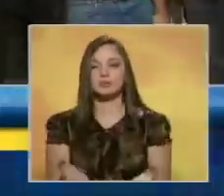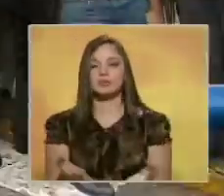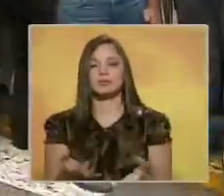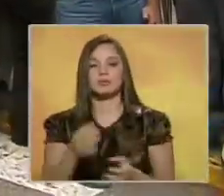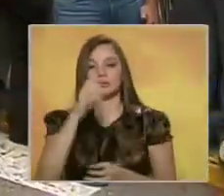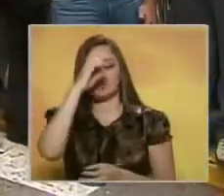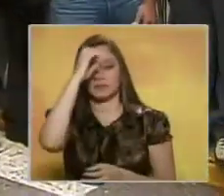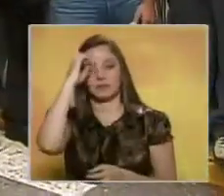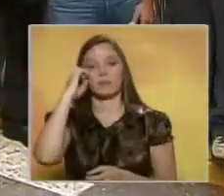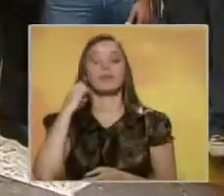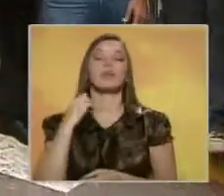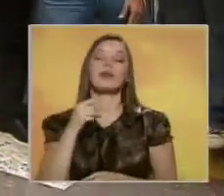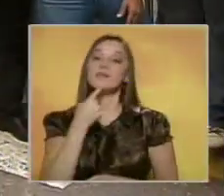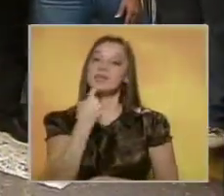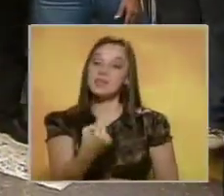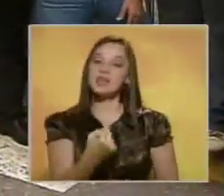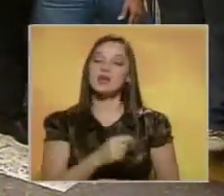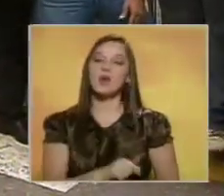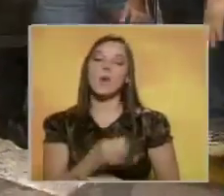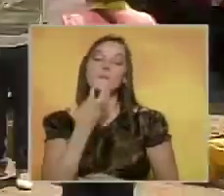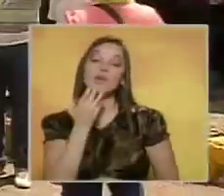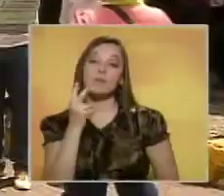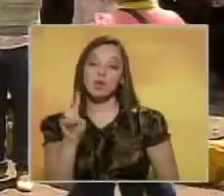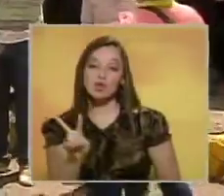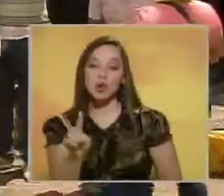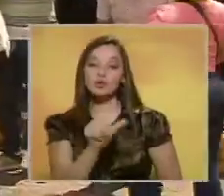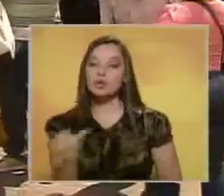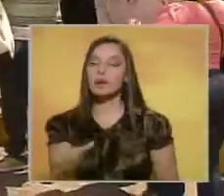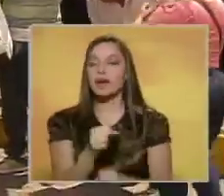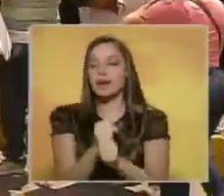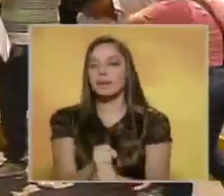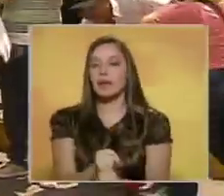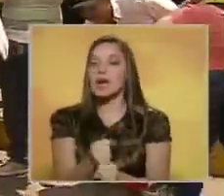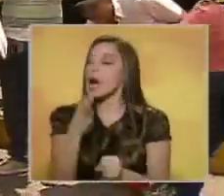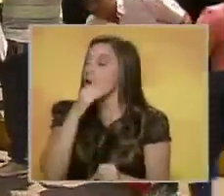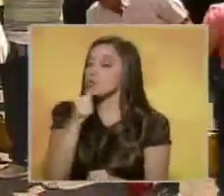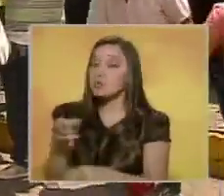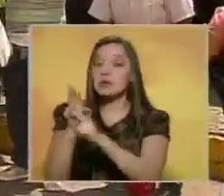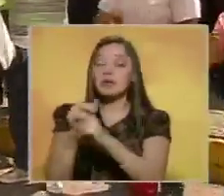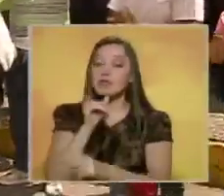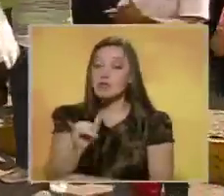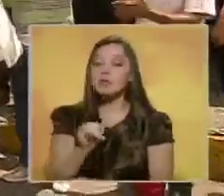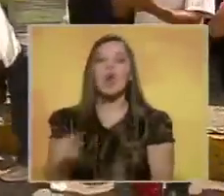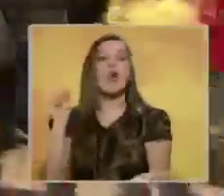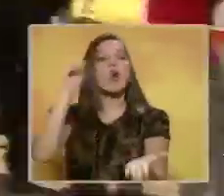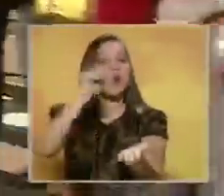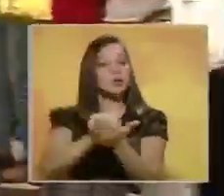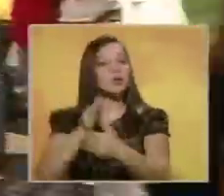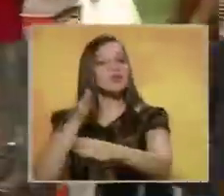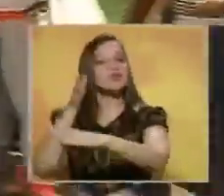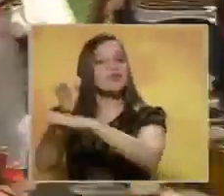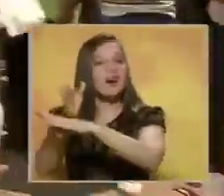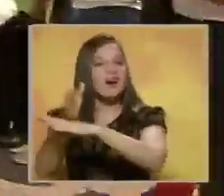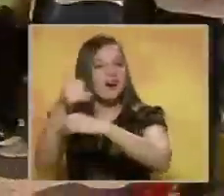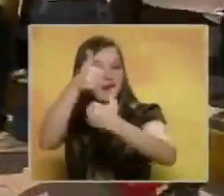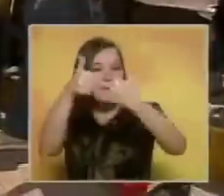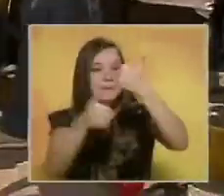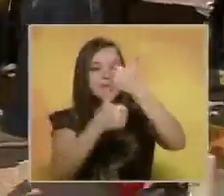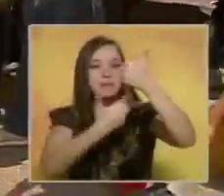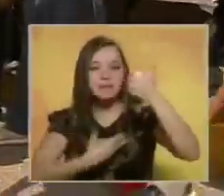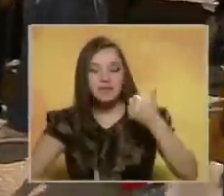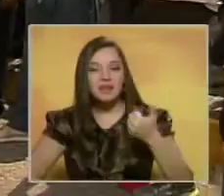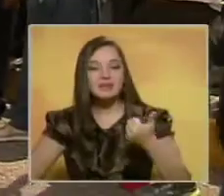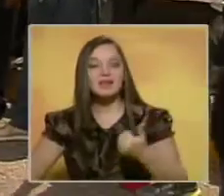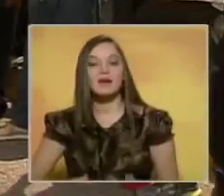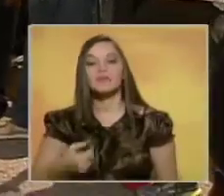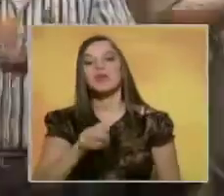link? Advirtieron que si en 2 semanas más no obtienen información, volverán a la vicepresidencia. Recordaron que son